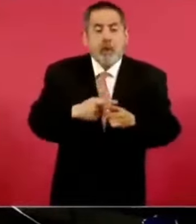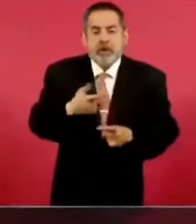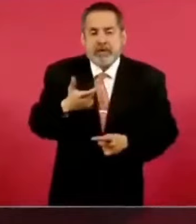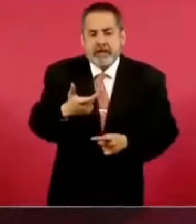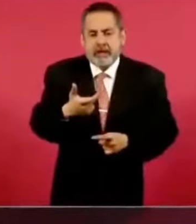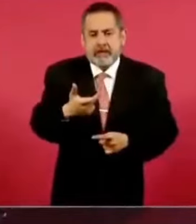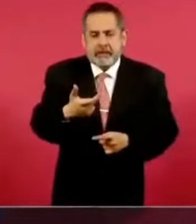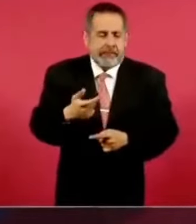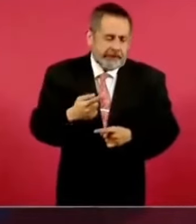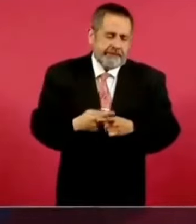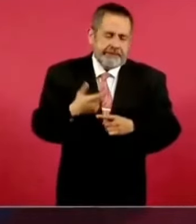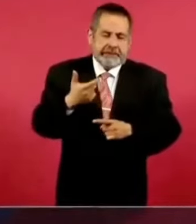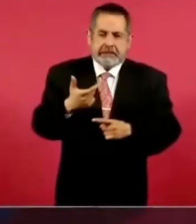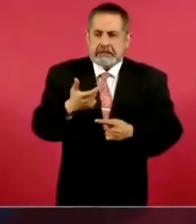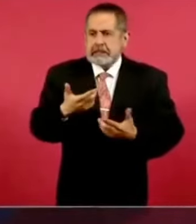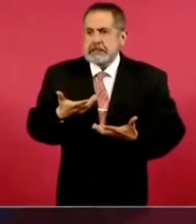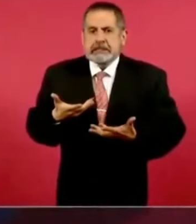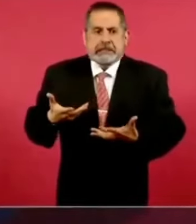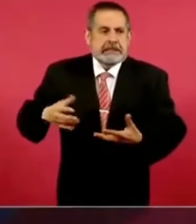por el dinero.